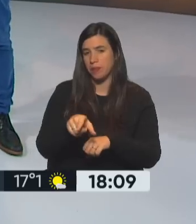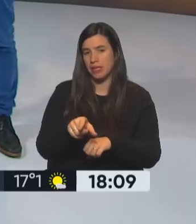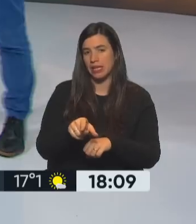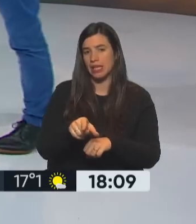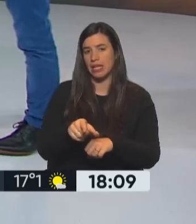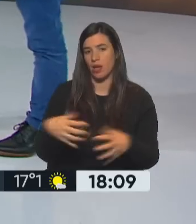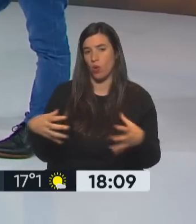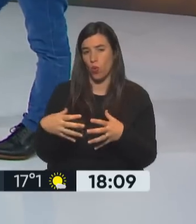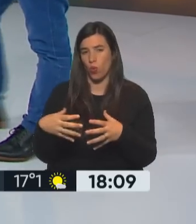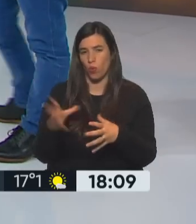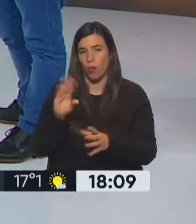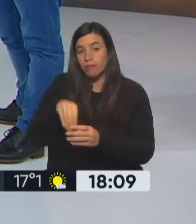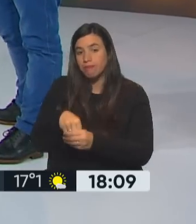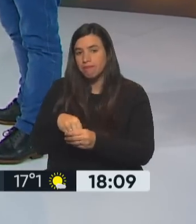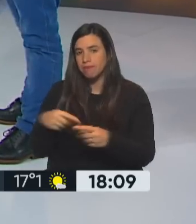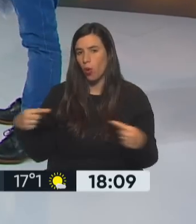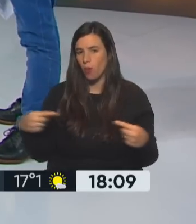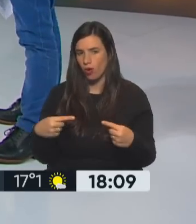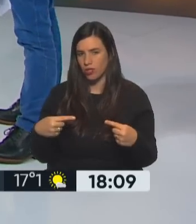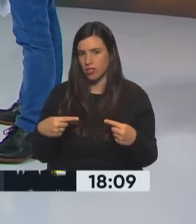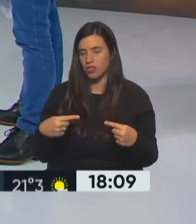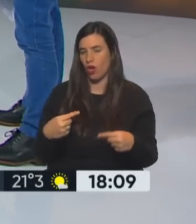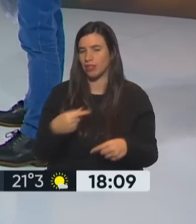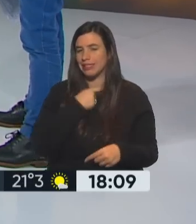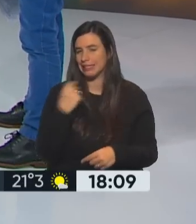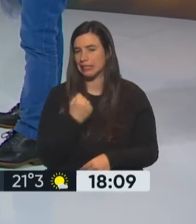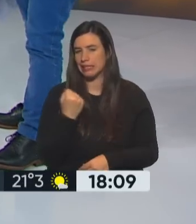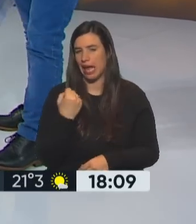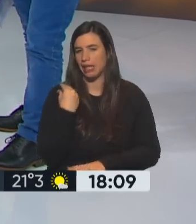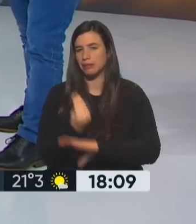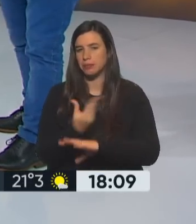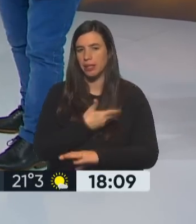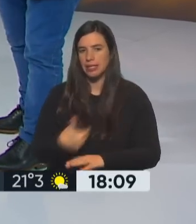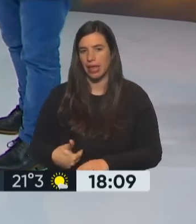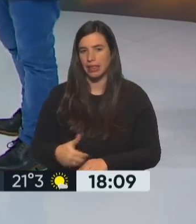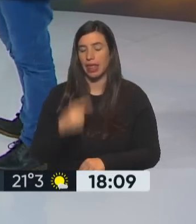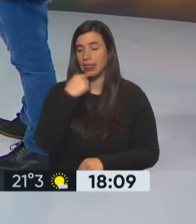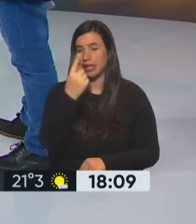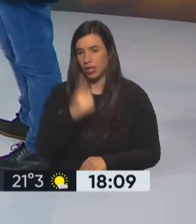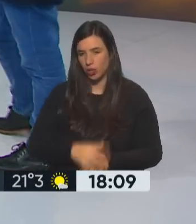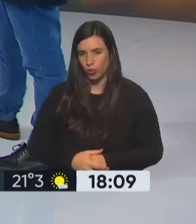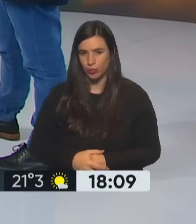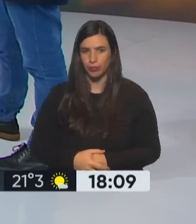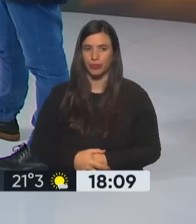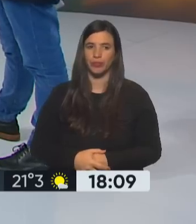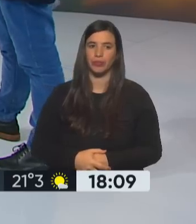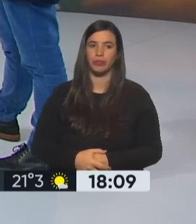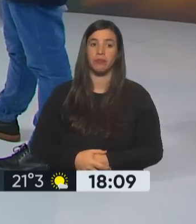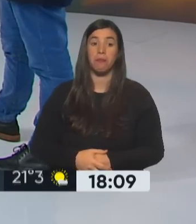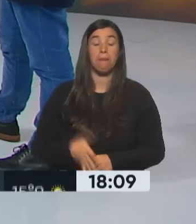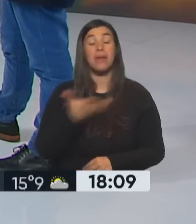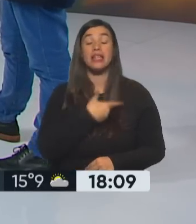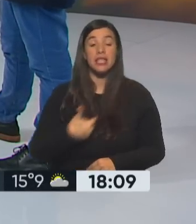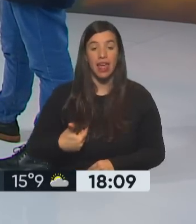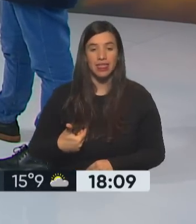de la oposición con su pretensión de ser presidente, dijo: presidente, refiriéndose a Alberto Fernández, claro, un cambio total